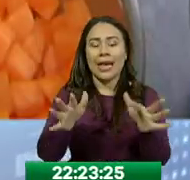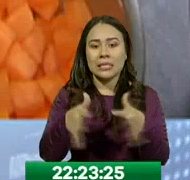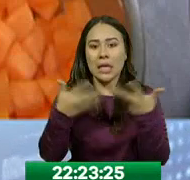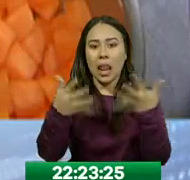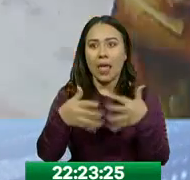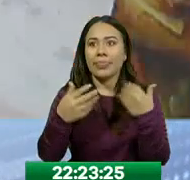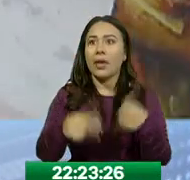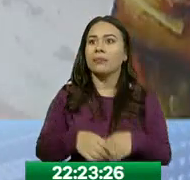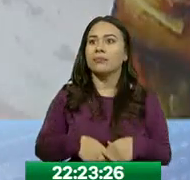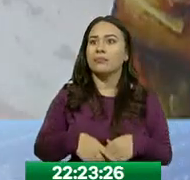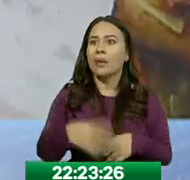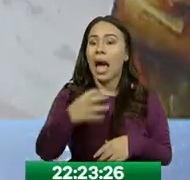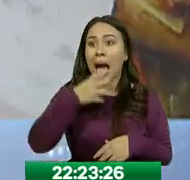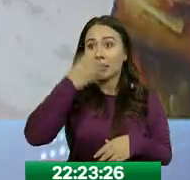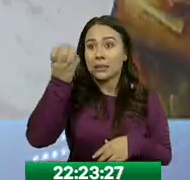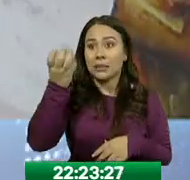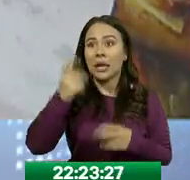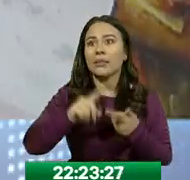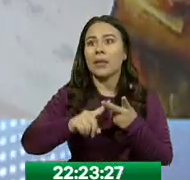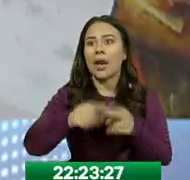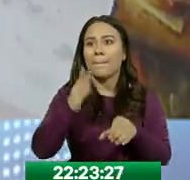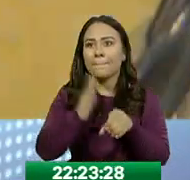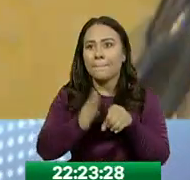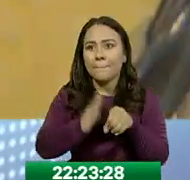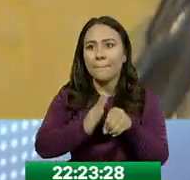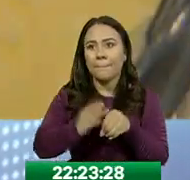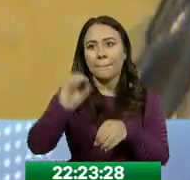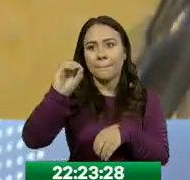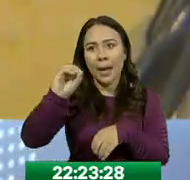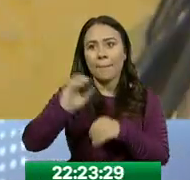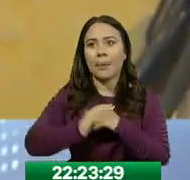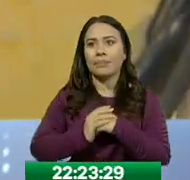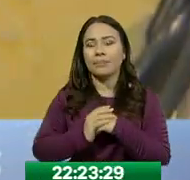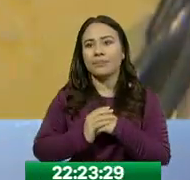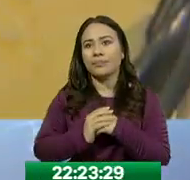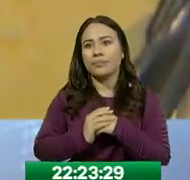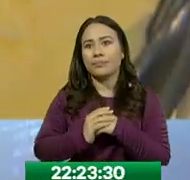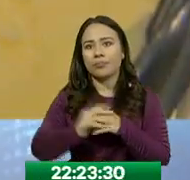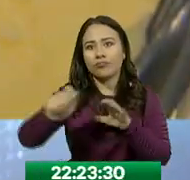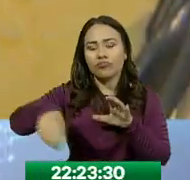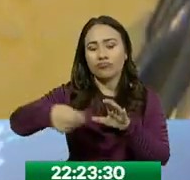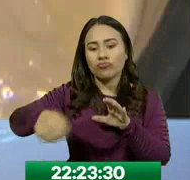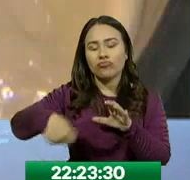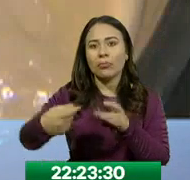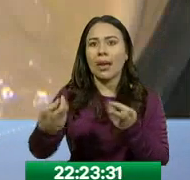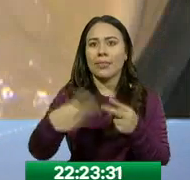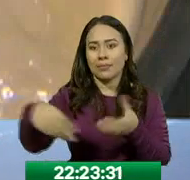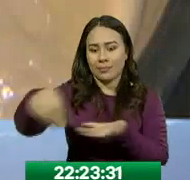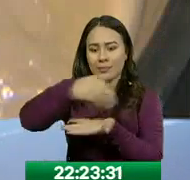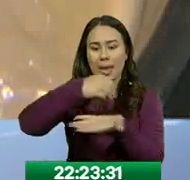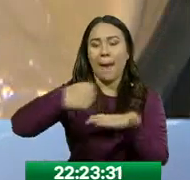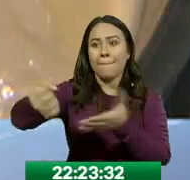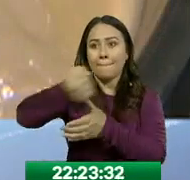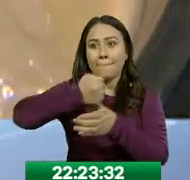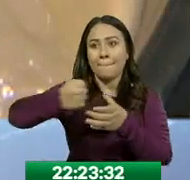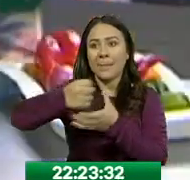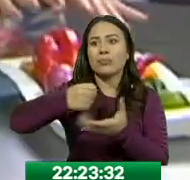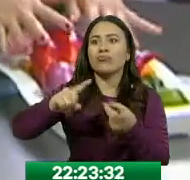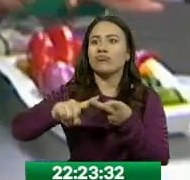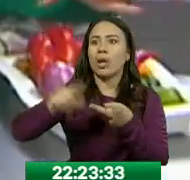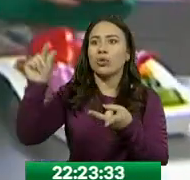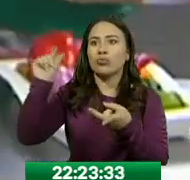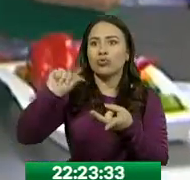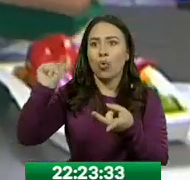manzana, piña, papa cocinada y la aderezamos con mayonesa y yogur.